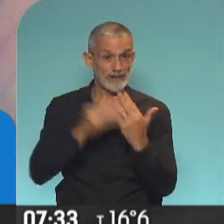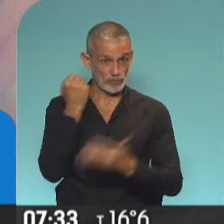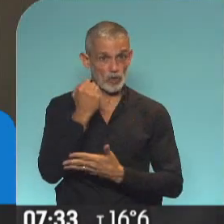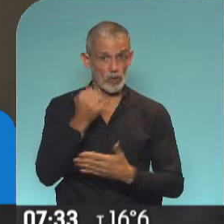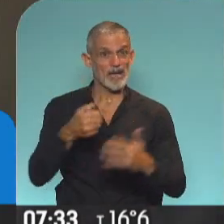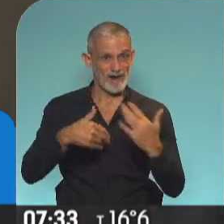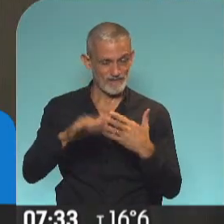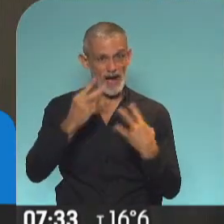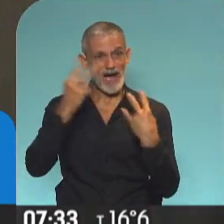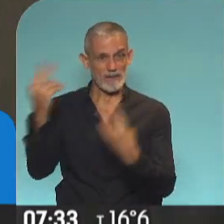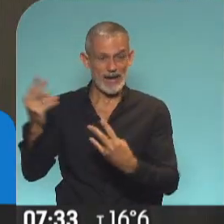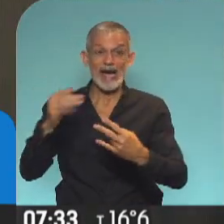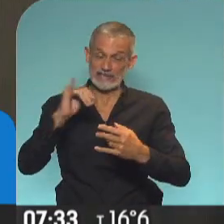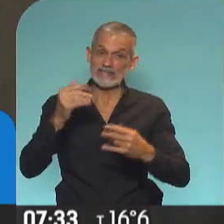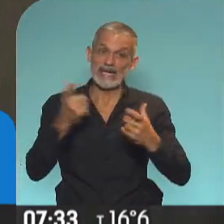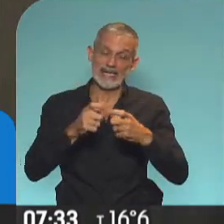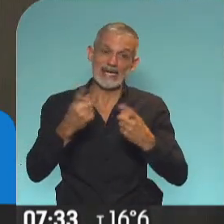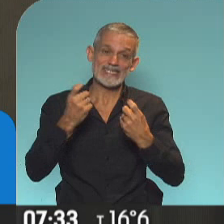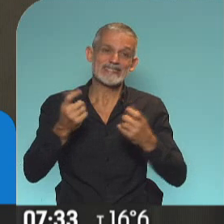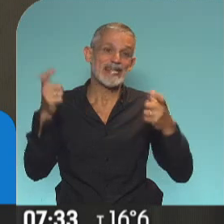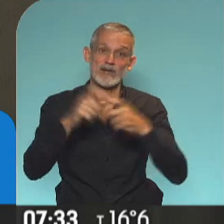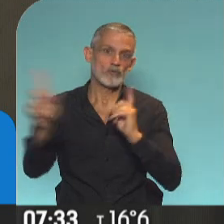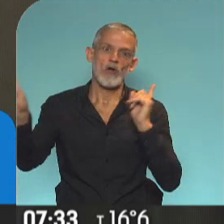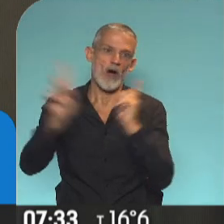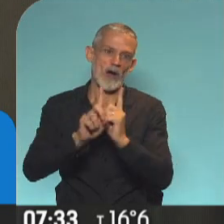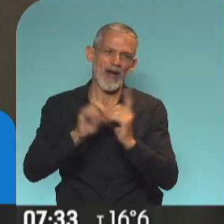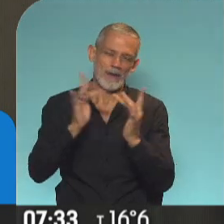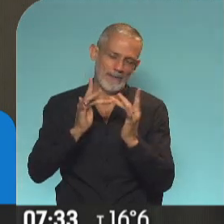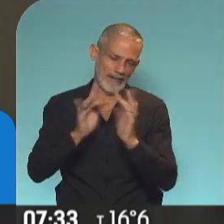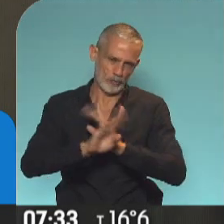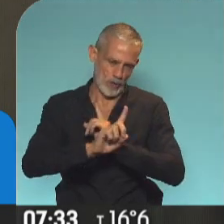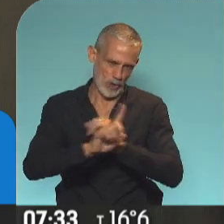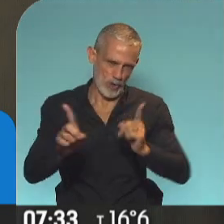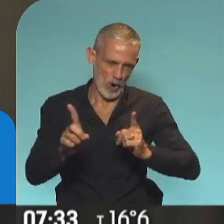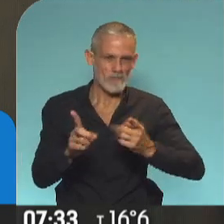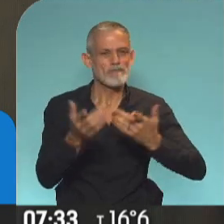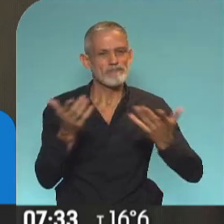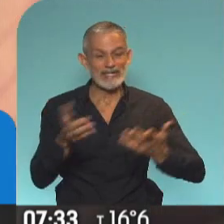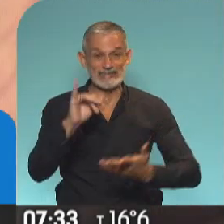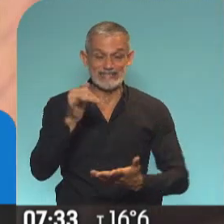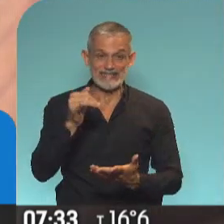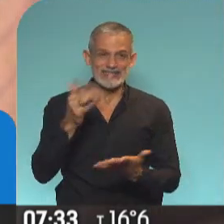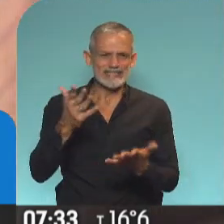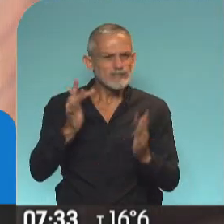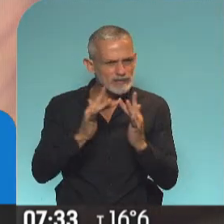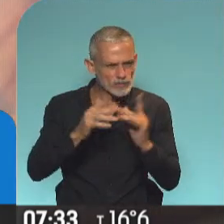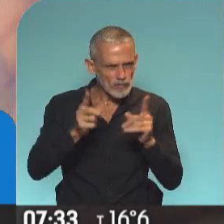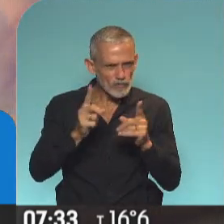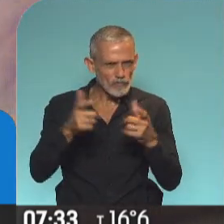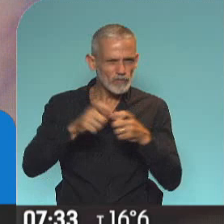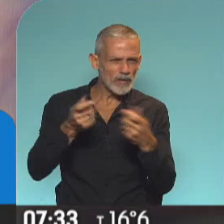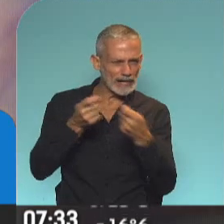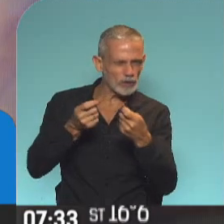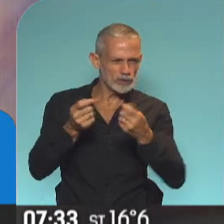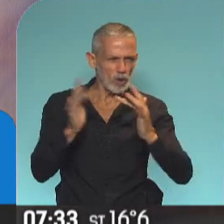para Si es necesaria avanzar. Una reunión personal, digo, lo virtual ya no funciona. Claro, sí, van a seguir las